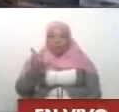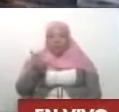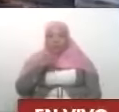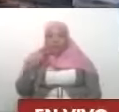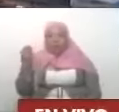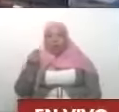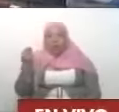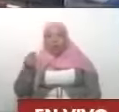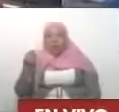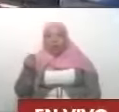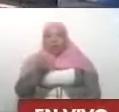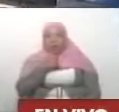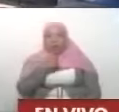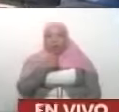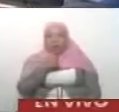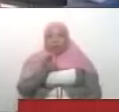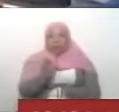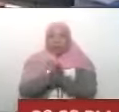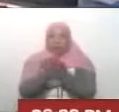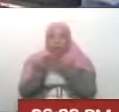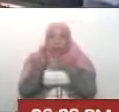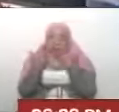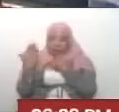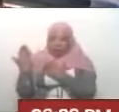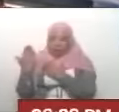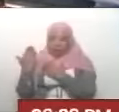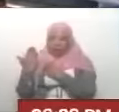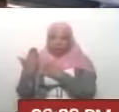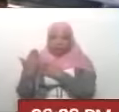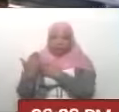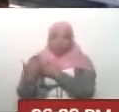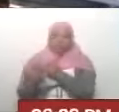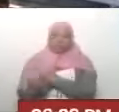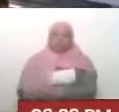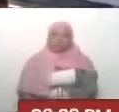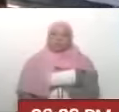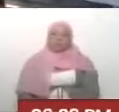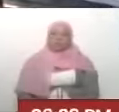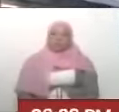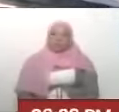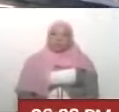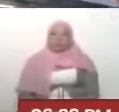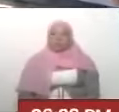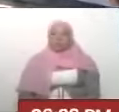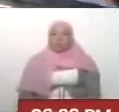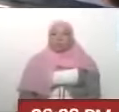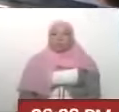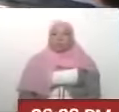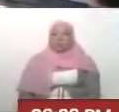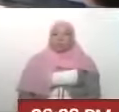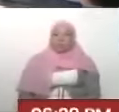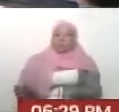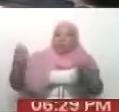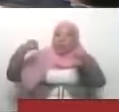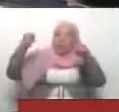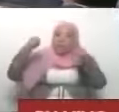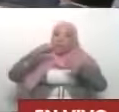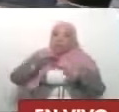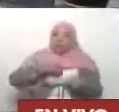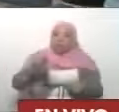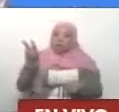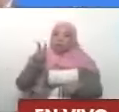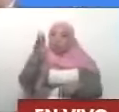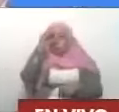Venezuela Joven. Mira, aquí me trajeron un libro, ¿ah?, de Federico Brito Figueroa, Ensayos de la comprensión histórica de